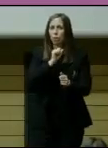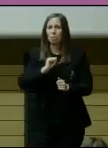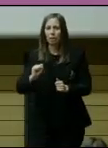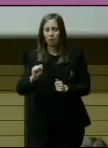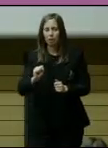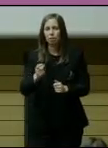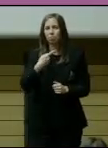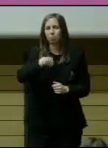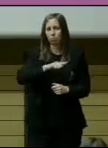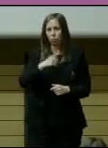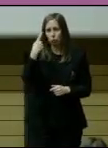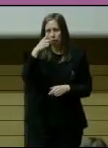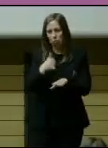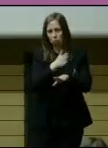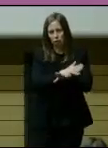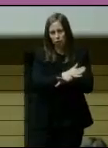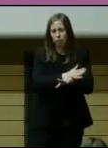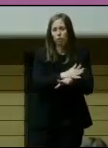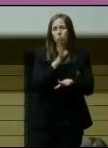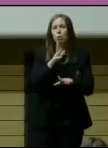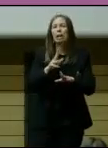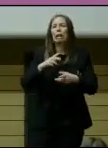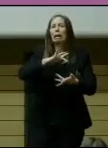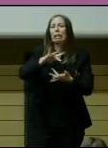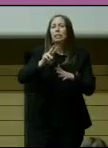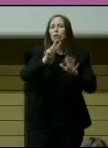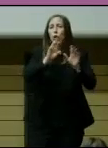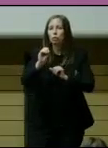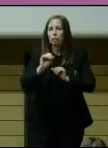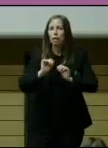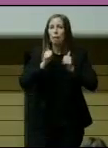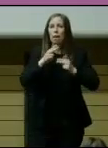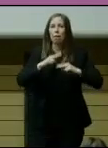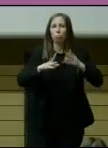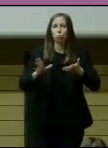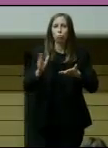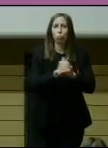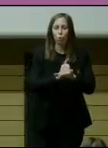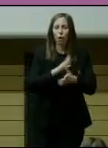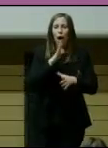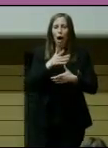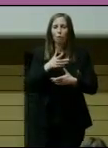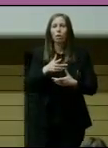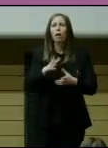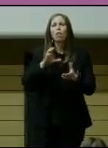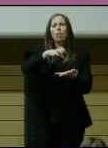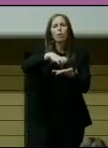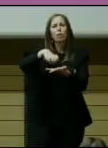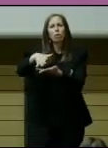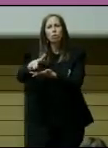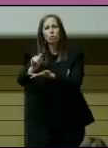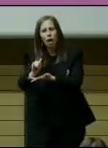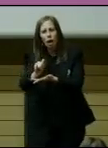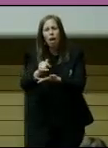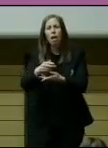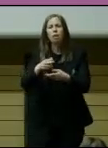pillar allí desprevenidos como pasó con la crisis de los 80, que se tuvo que montar todo. Ahora tenemos naloxona, tenemos tratamientos con metadona, con